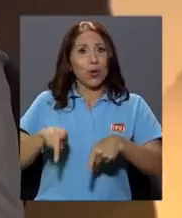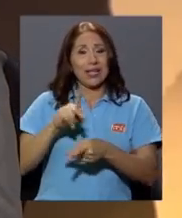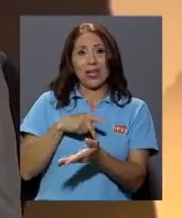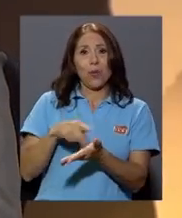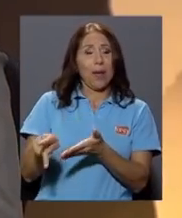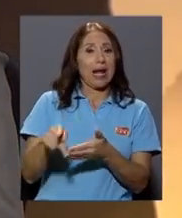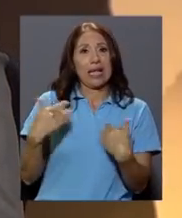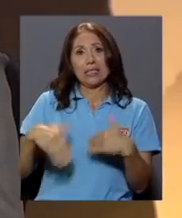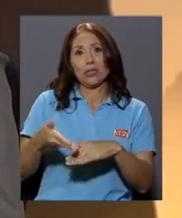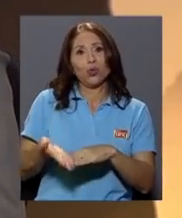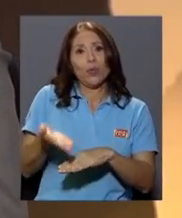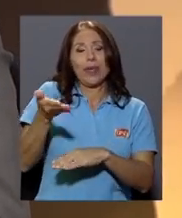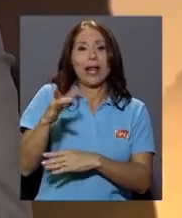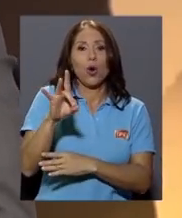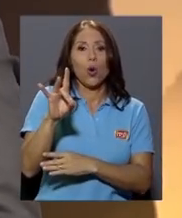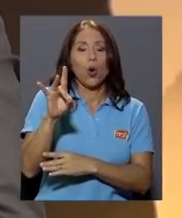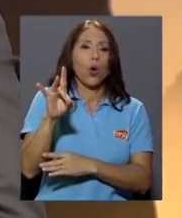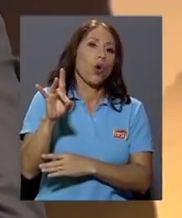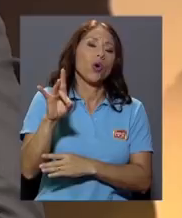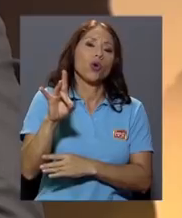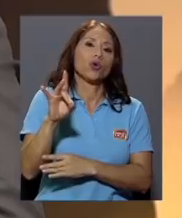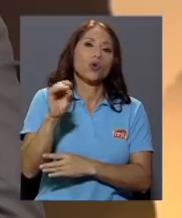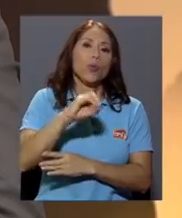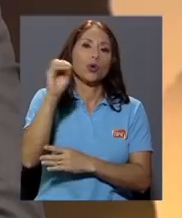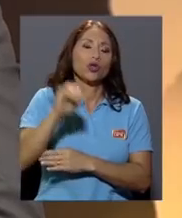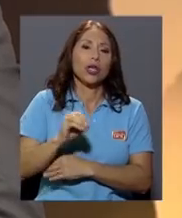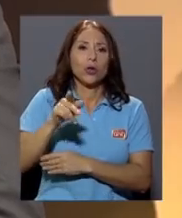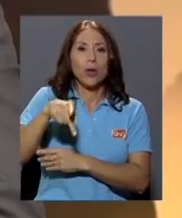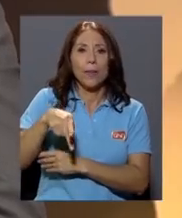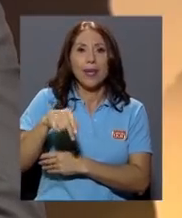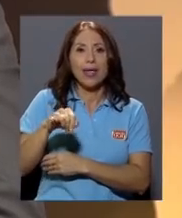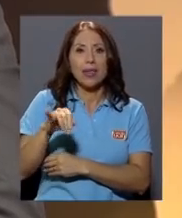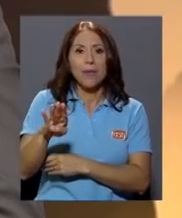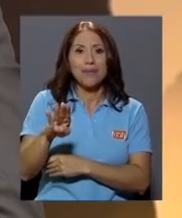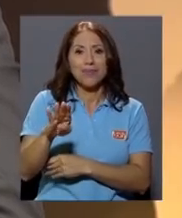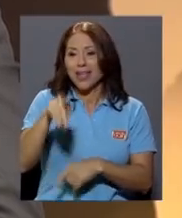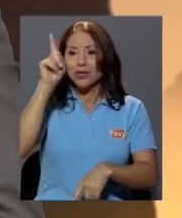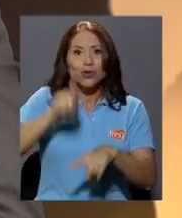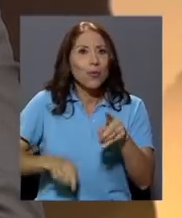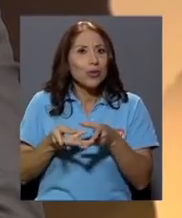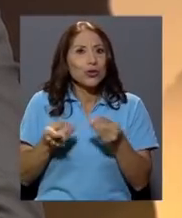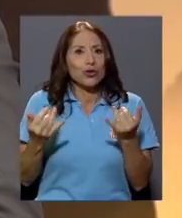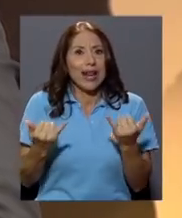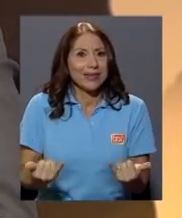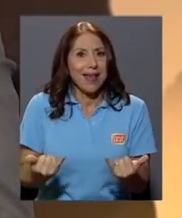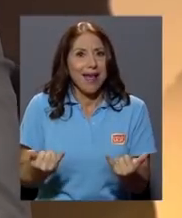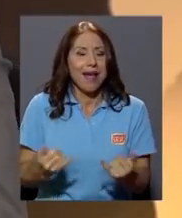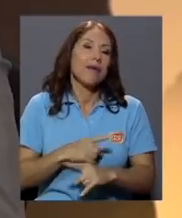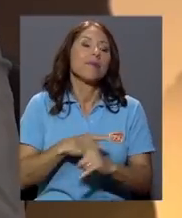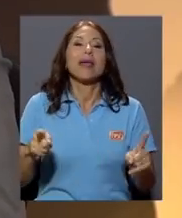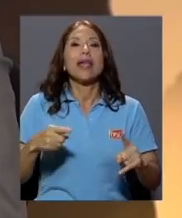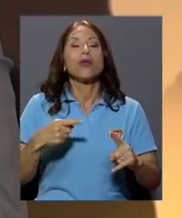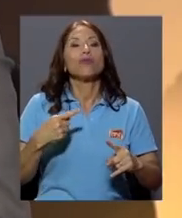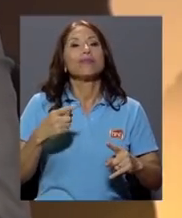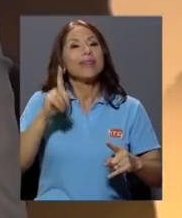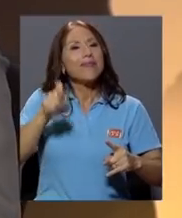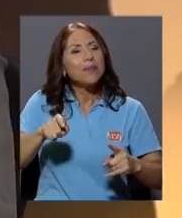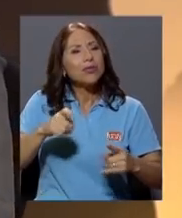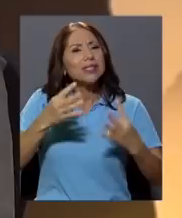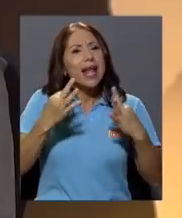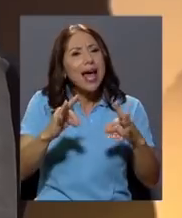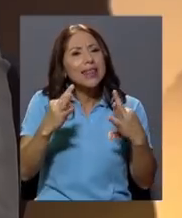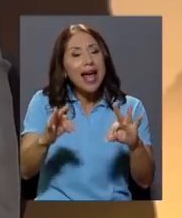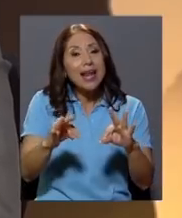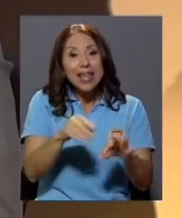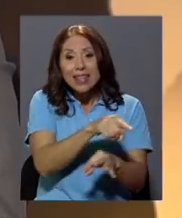8% del Producto Interno Bruto. Eso no lo podremos solucionar de la noche a la mañana, pero sí la reforma debería de encaminarse a